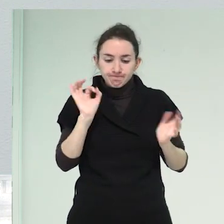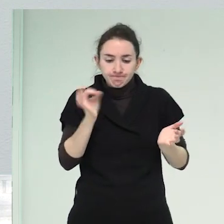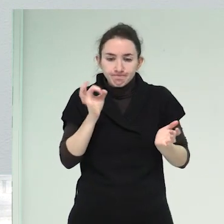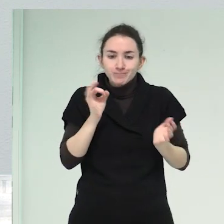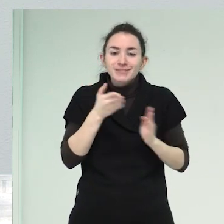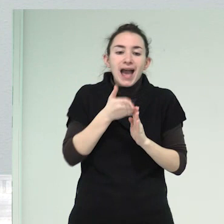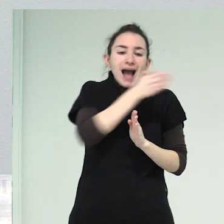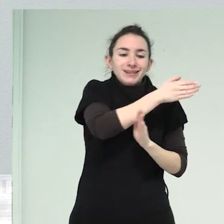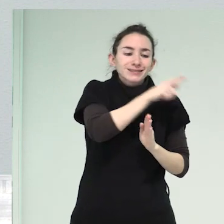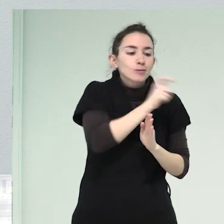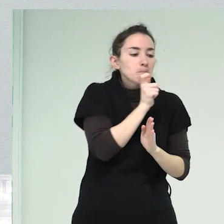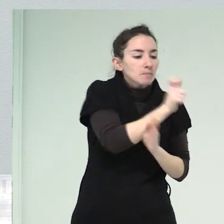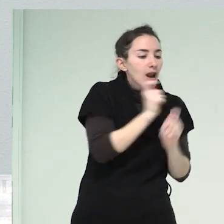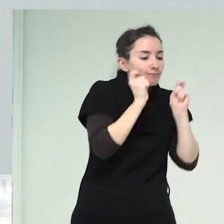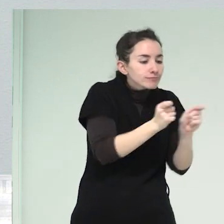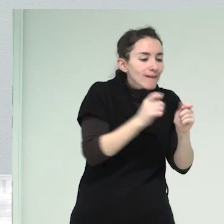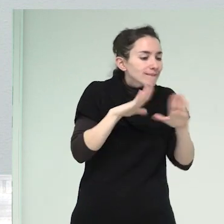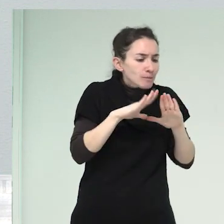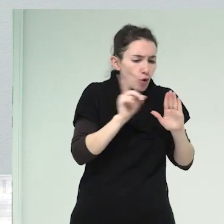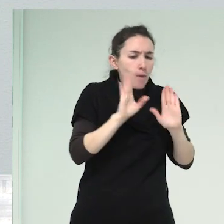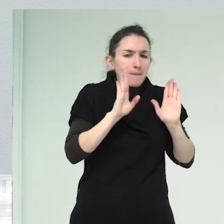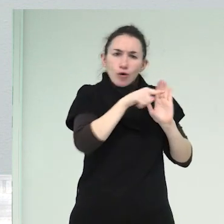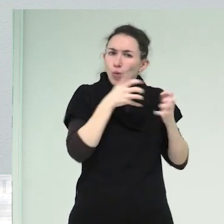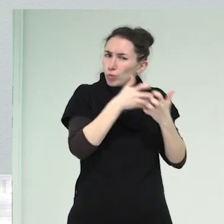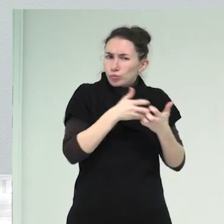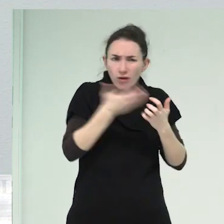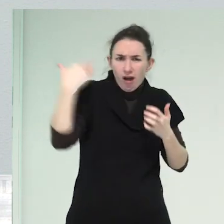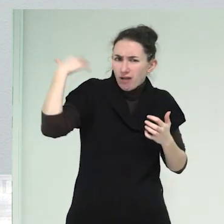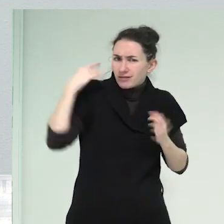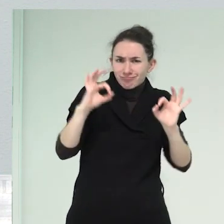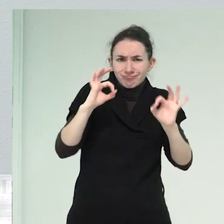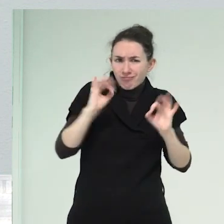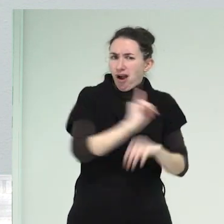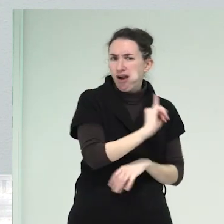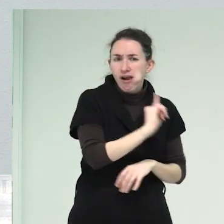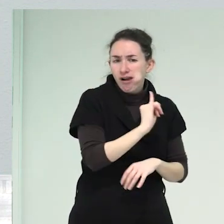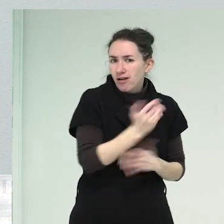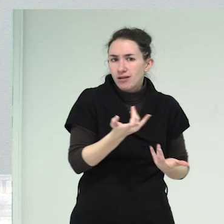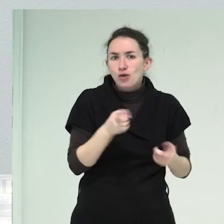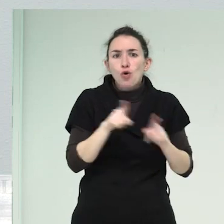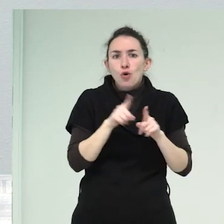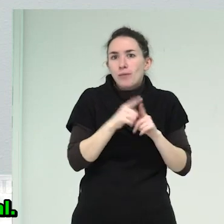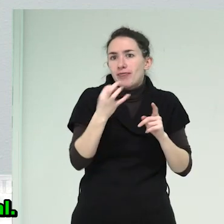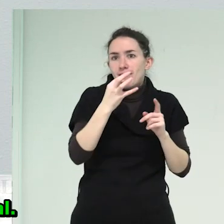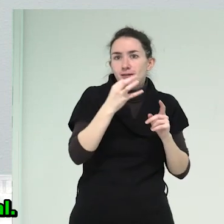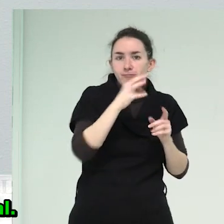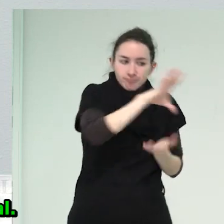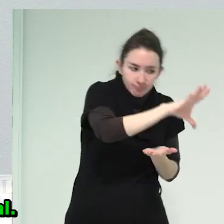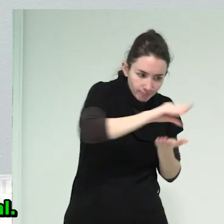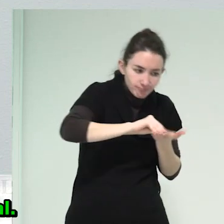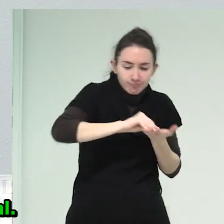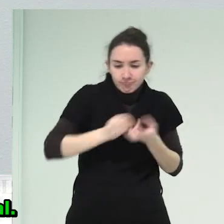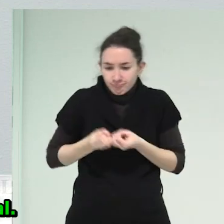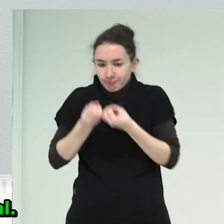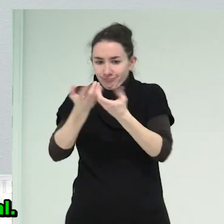no se llamaban feminismos, esas luchas siempre han existido de las mujeres y que es necesario ponerlas en una traducción. Traducción